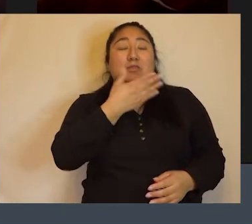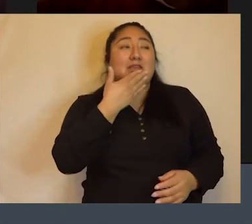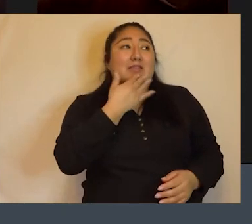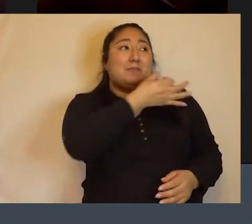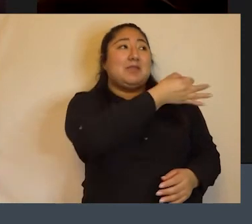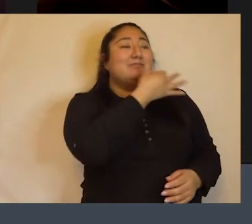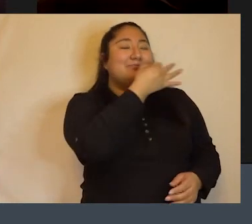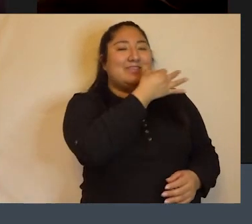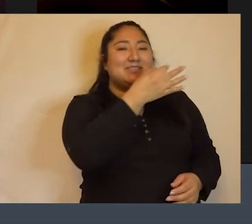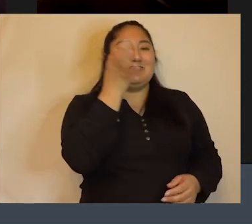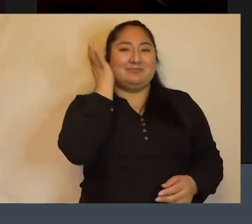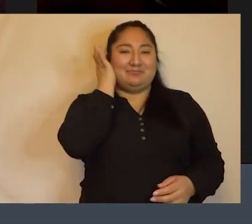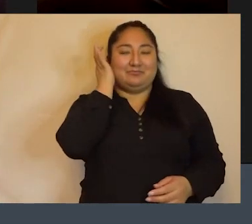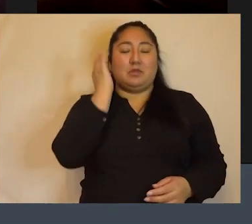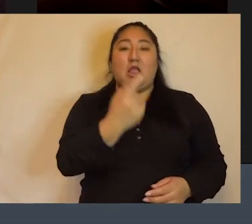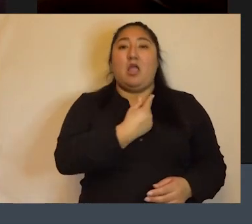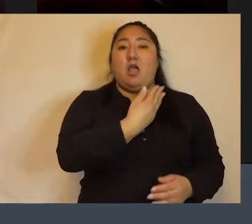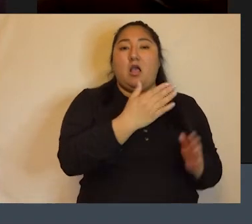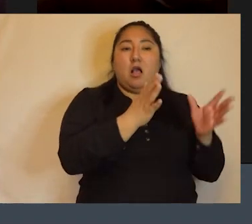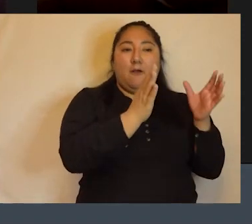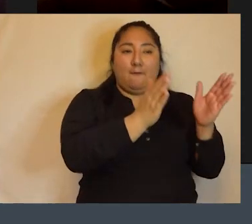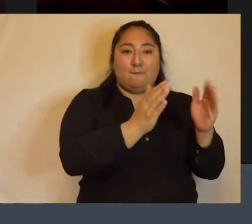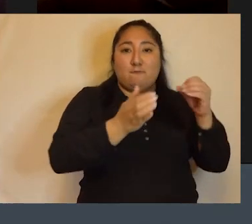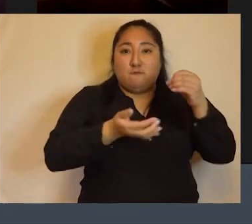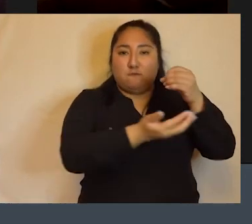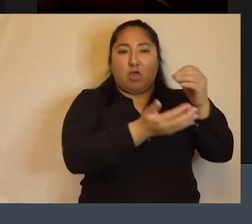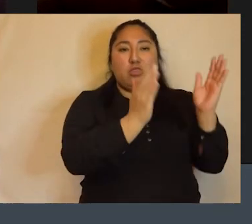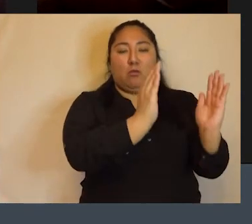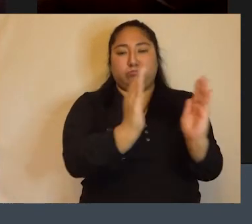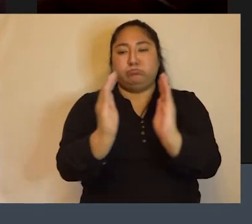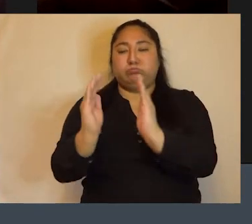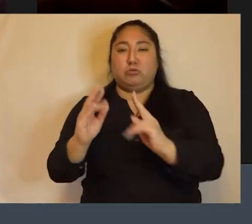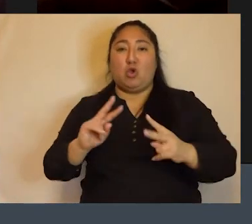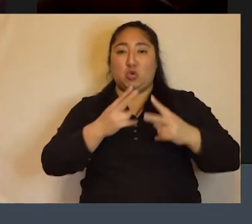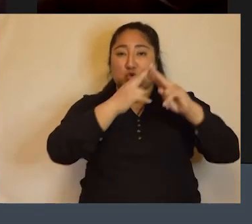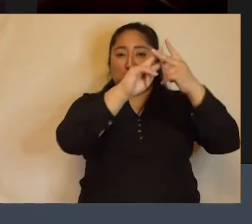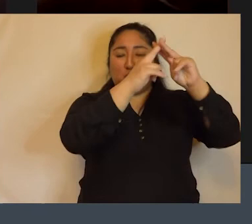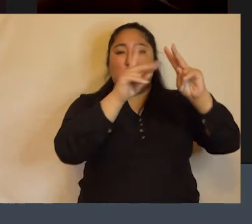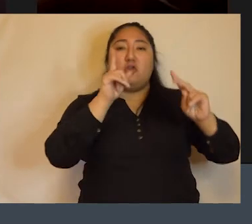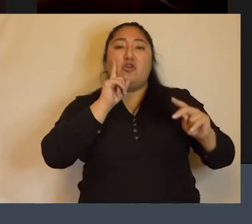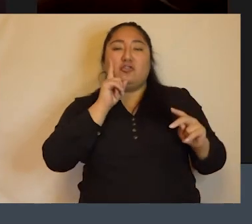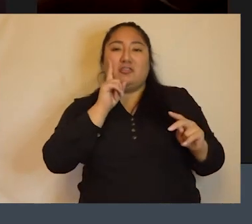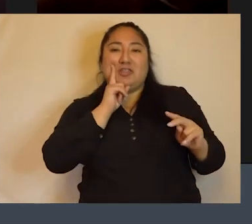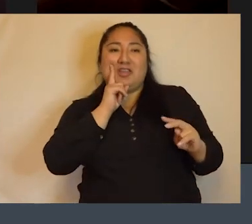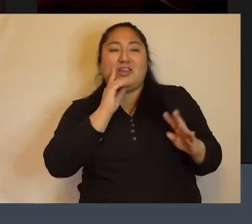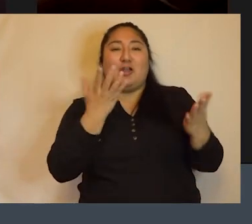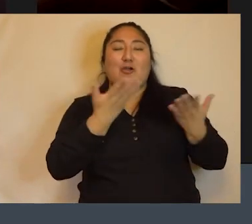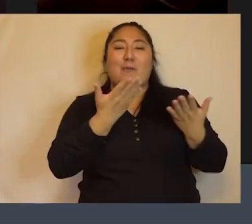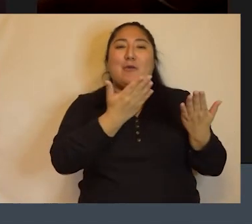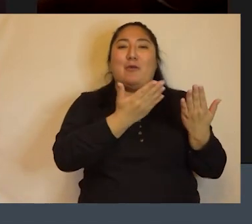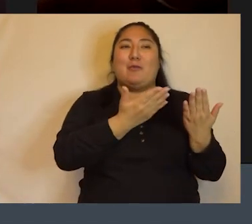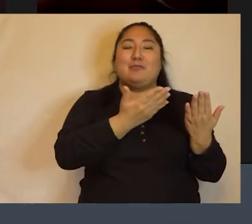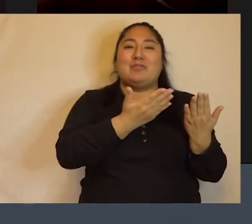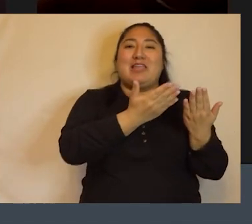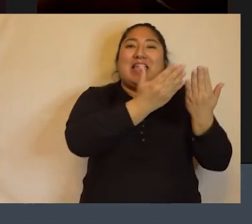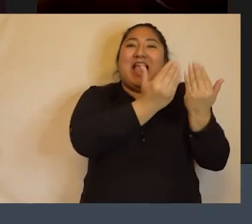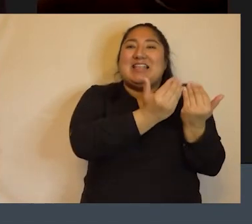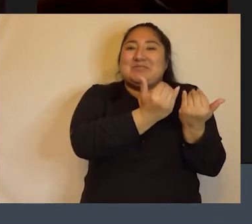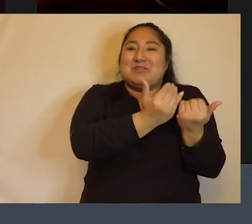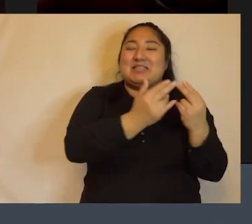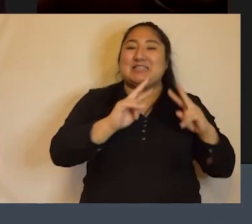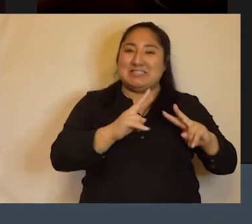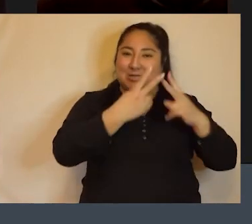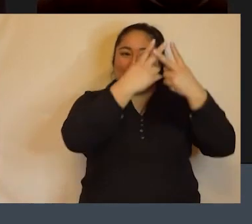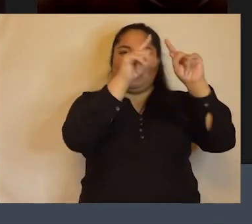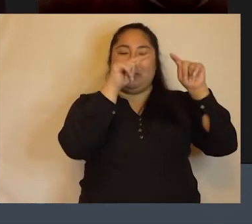Me gustaría complementar eso diciendo que cada fondo es construido, tiene una rentabilidad esperada, ¿ya? Se